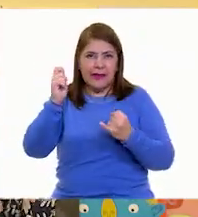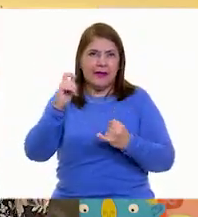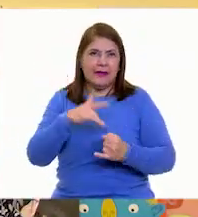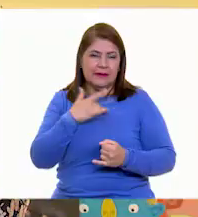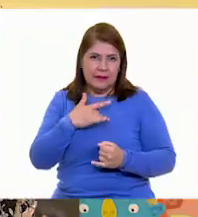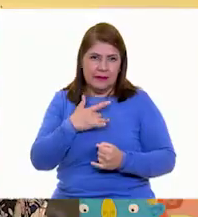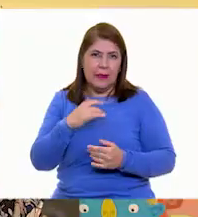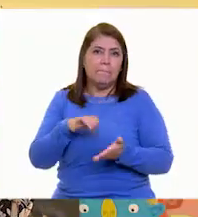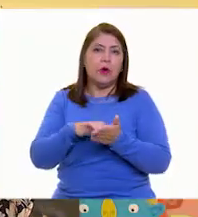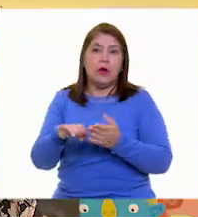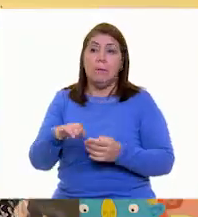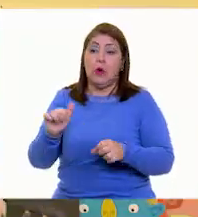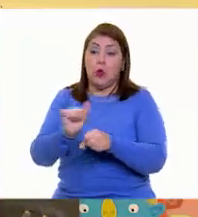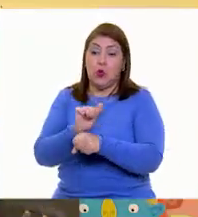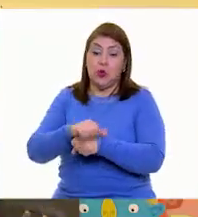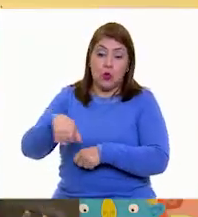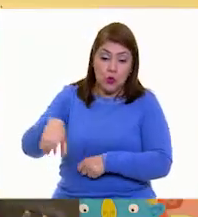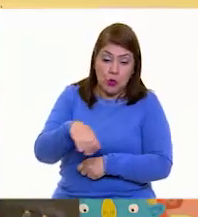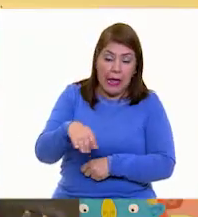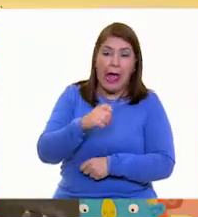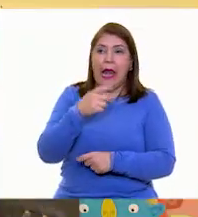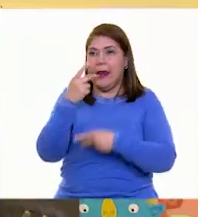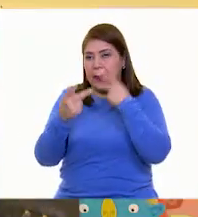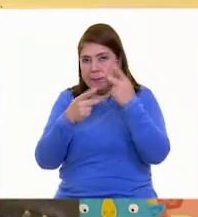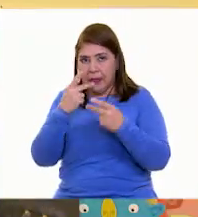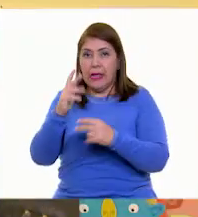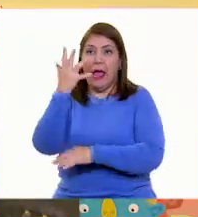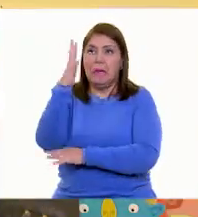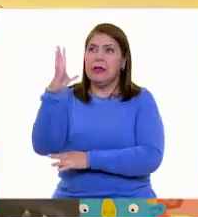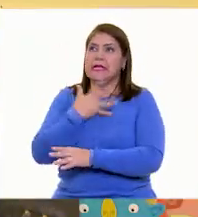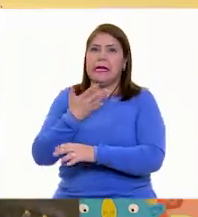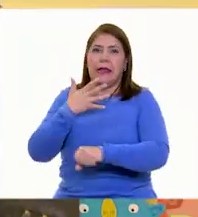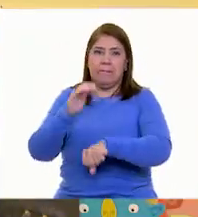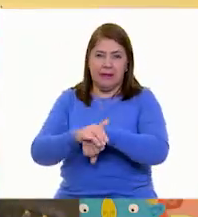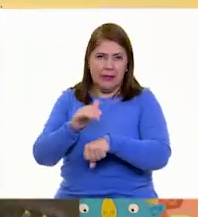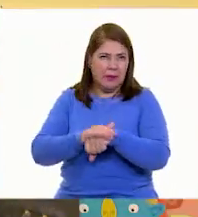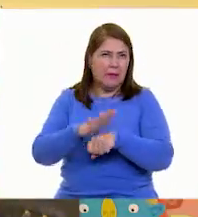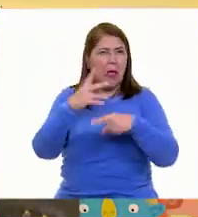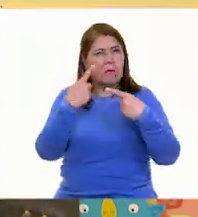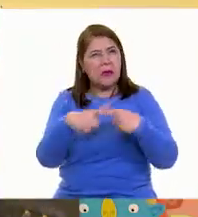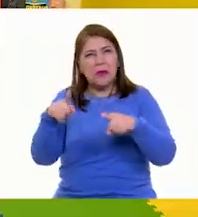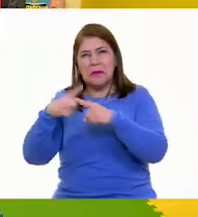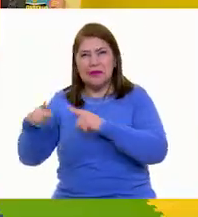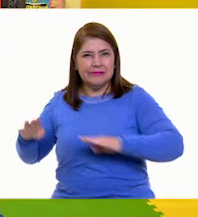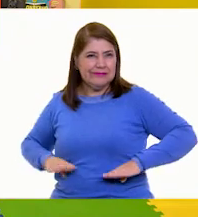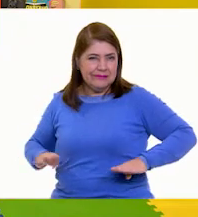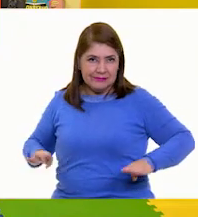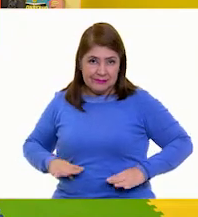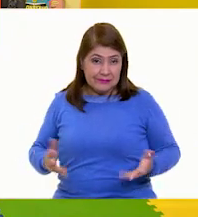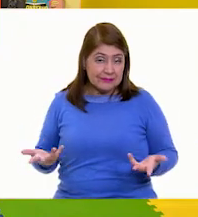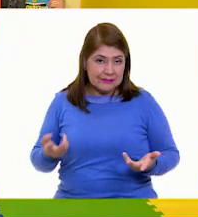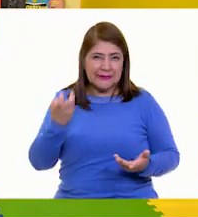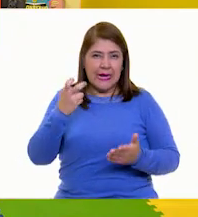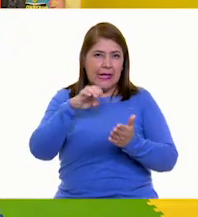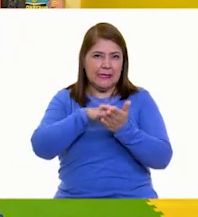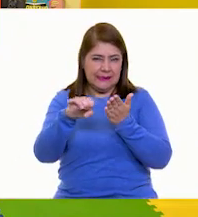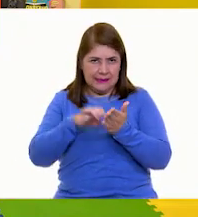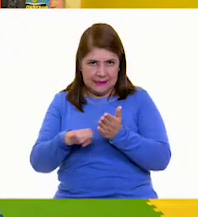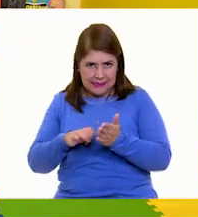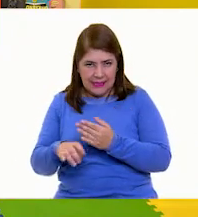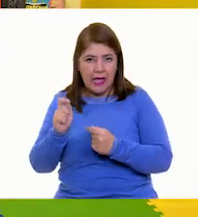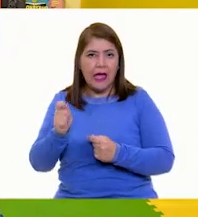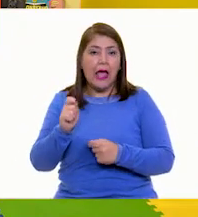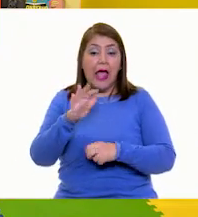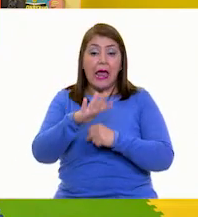Los carros hablan, los árboles tienen amigos, en fin. De estos ejemplos, los